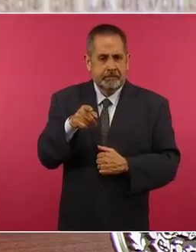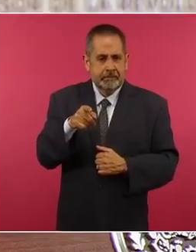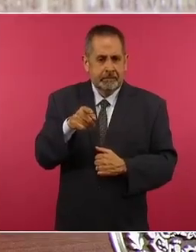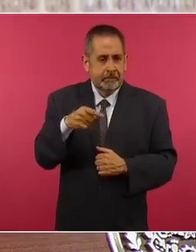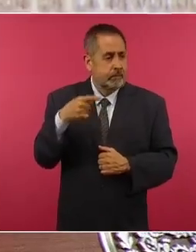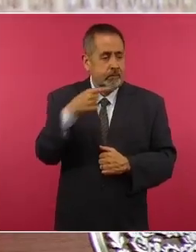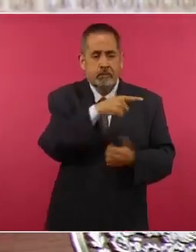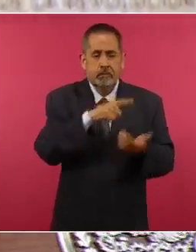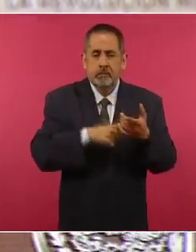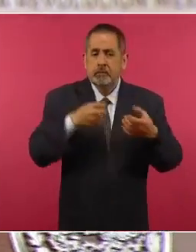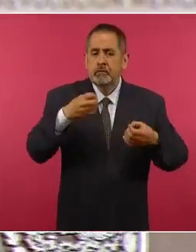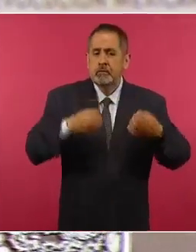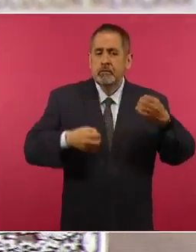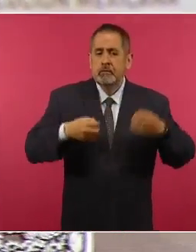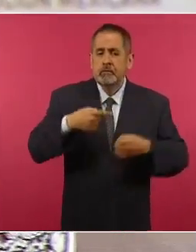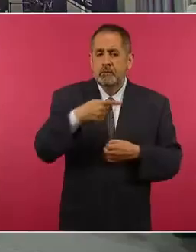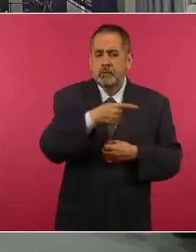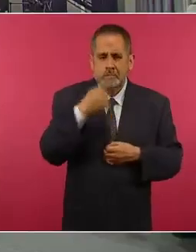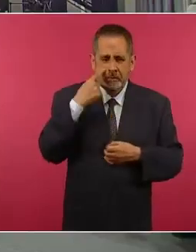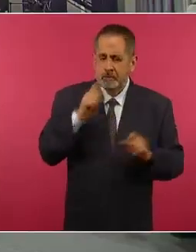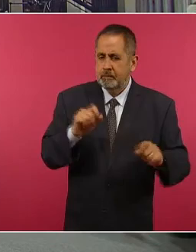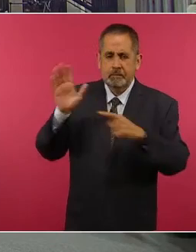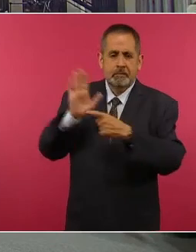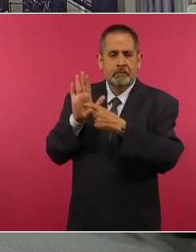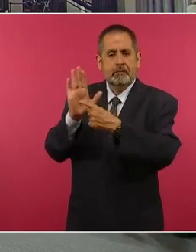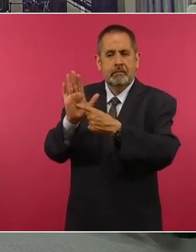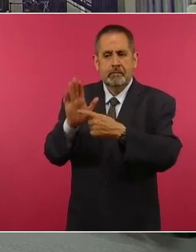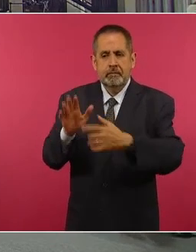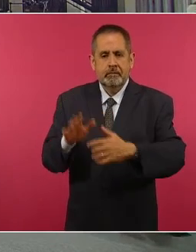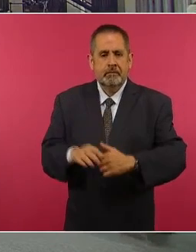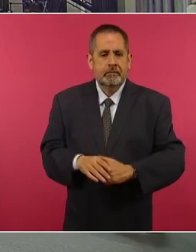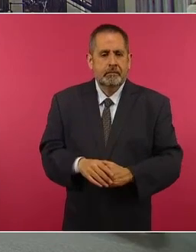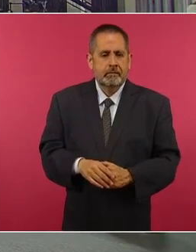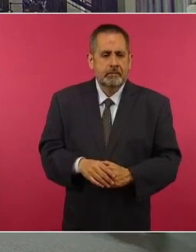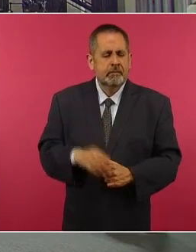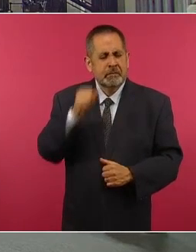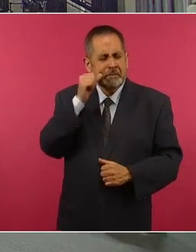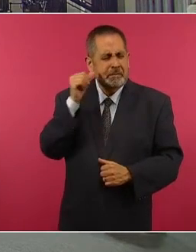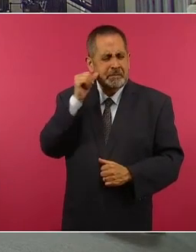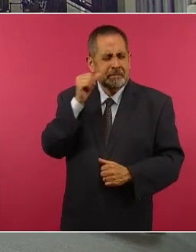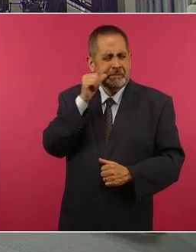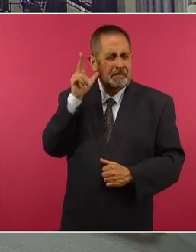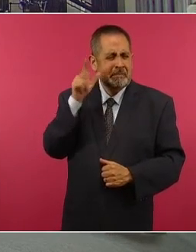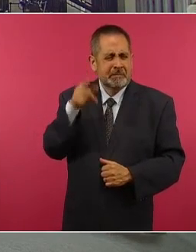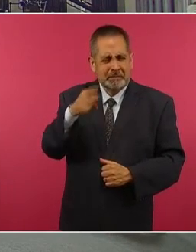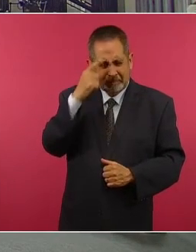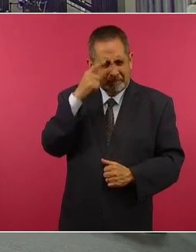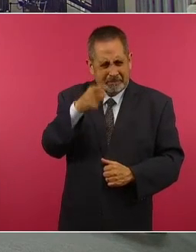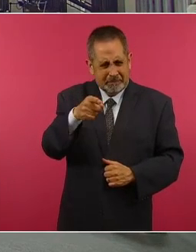un juez, a ver, ¿por qué no lo pones? A ver, ayer, antier, perdón, Jesús,